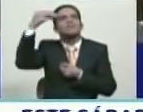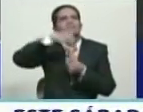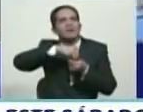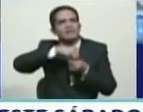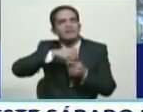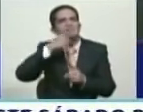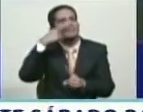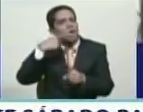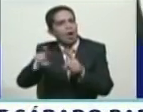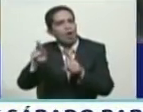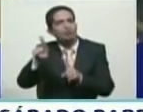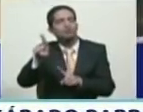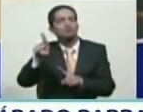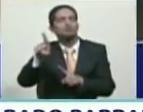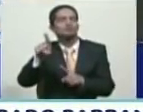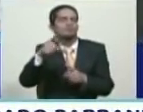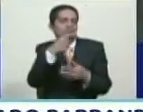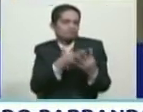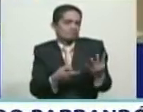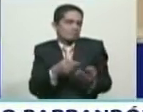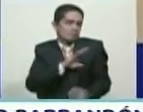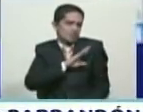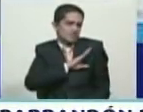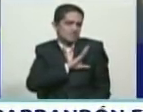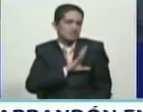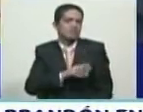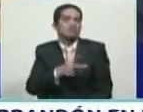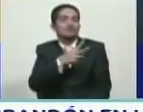no injerencia en los asuntos internos